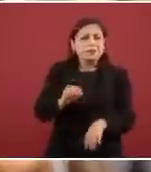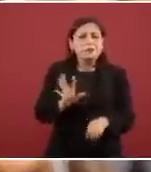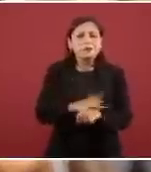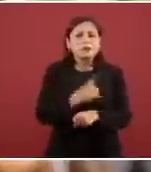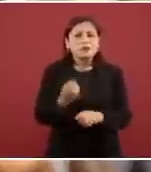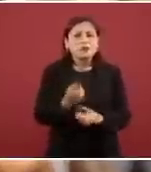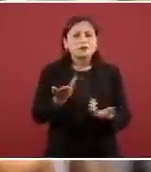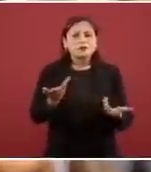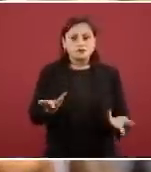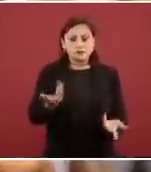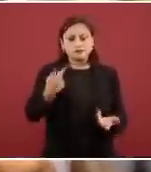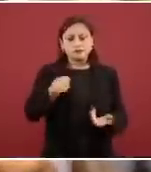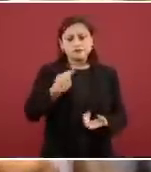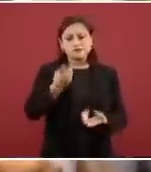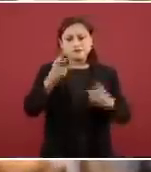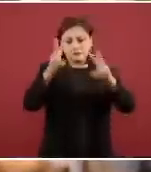heridos.